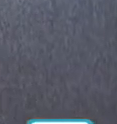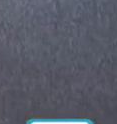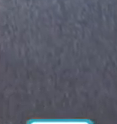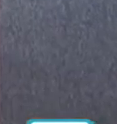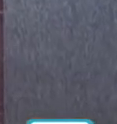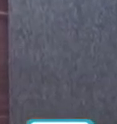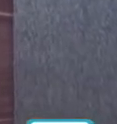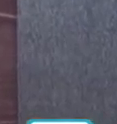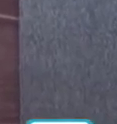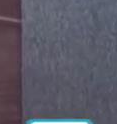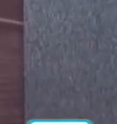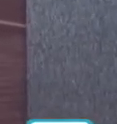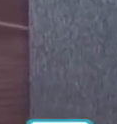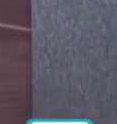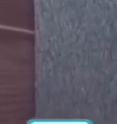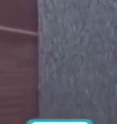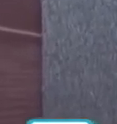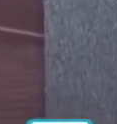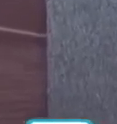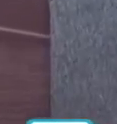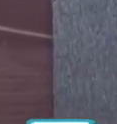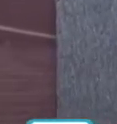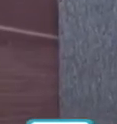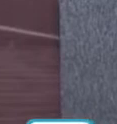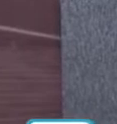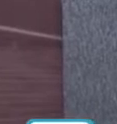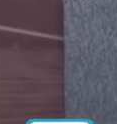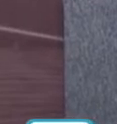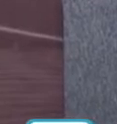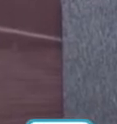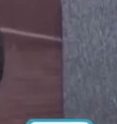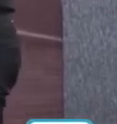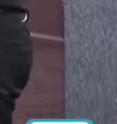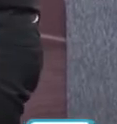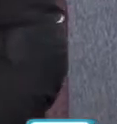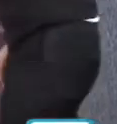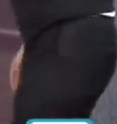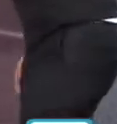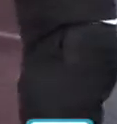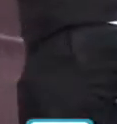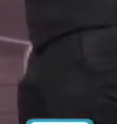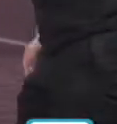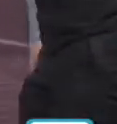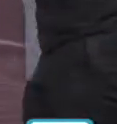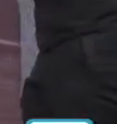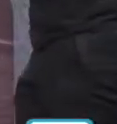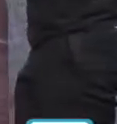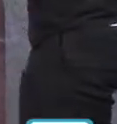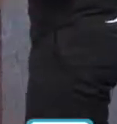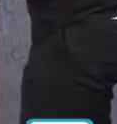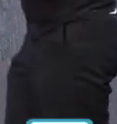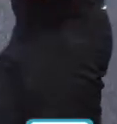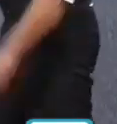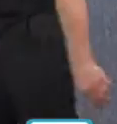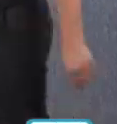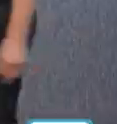¡Qué interesante, qué padre, qué magia! ¡Vente, mi Pamela! Vamos a hacer juntos. A ver, desde el chiquitos, ¿ustedes qué opinan? ¿Dónde los